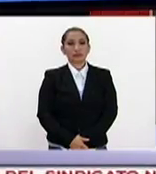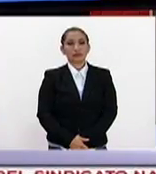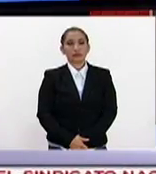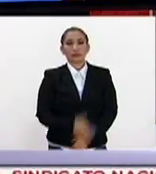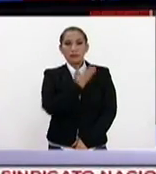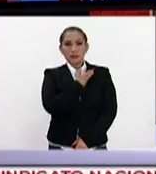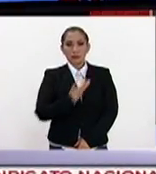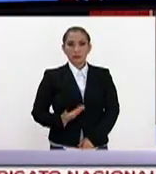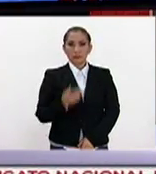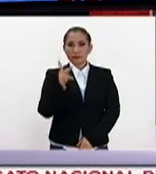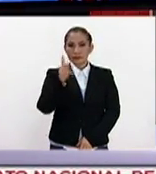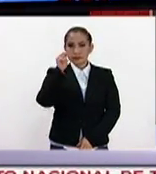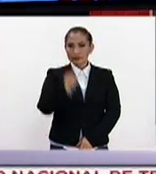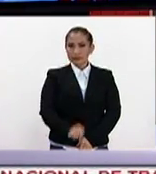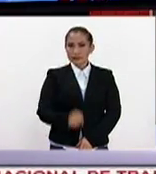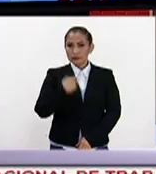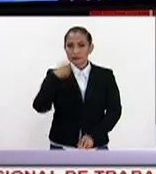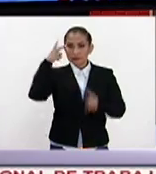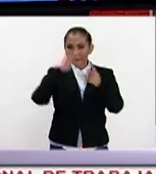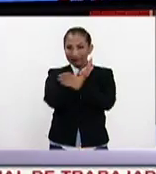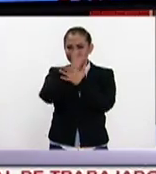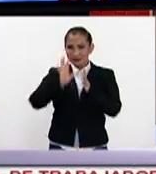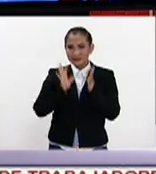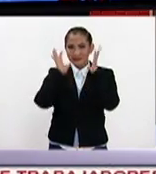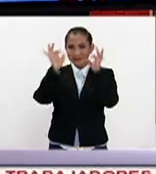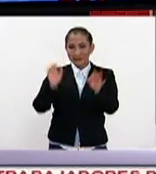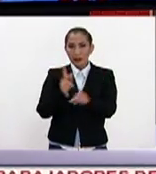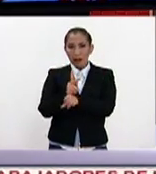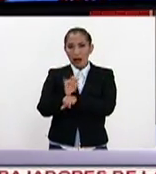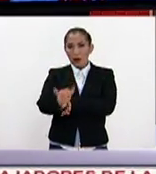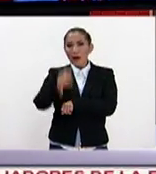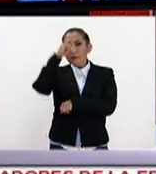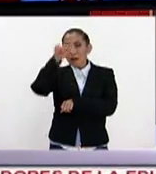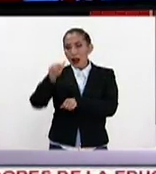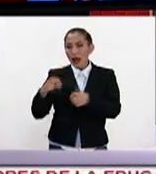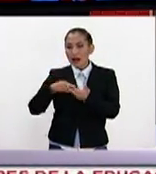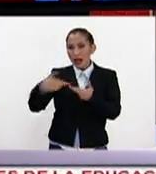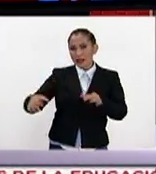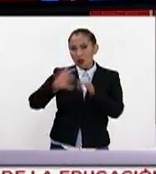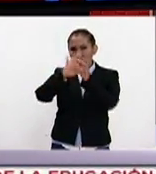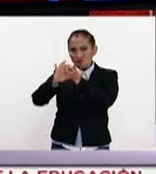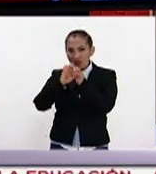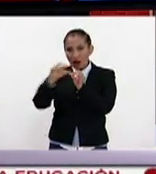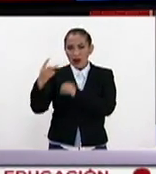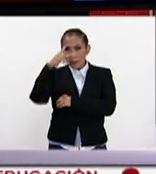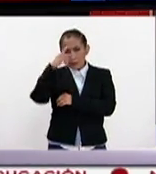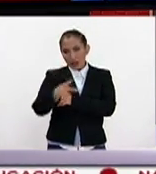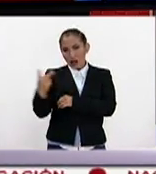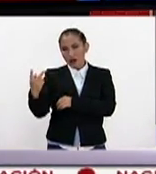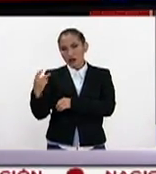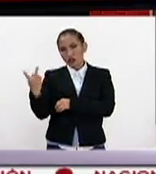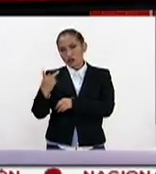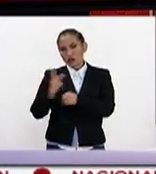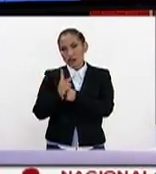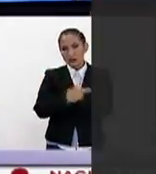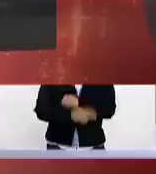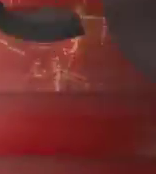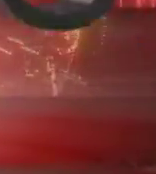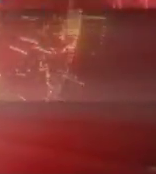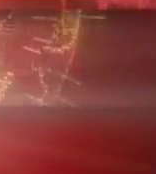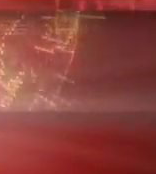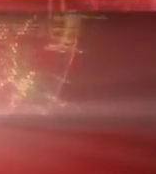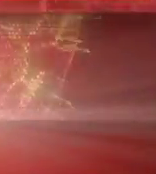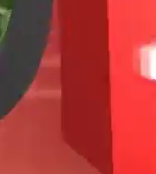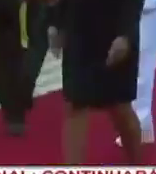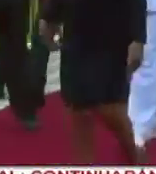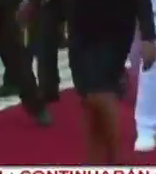El presidente Enrique Peña Nieto hizo una visita oficial a Paraguay para fortalecer las relaciones entre México y Paraguay.